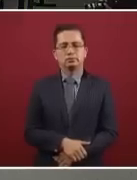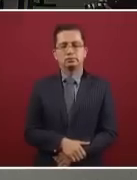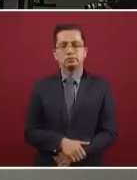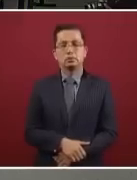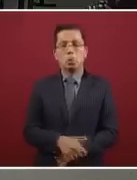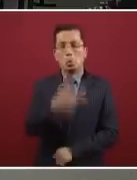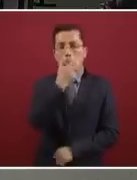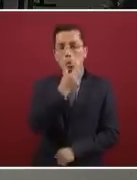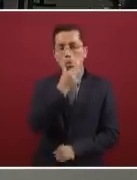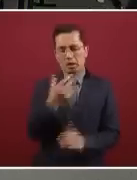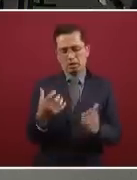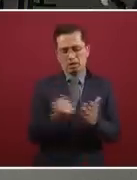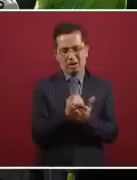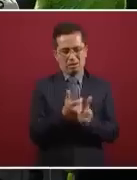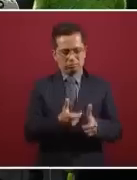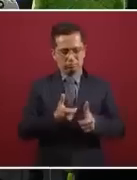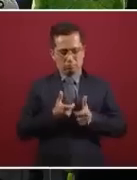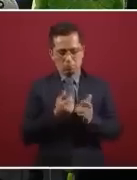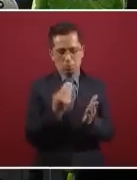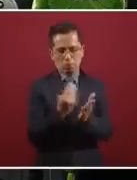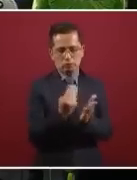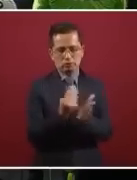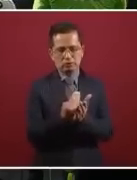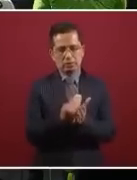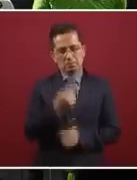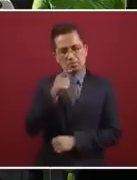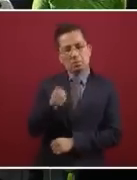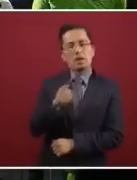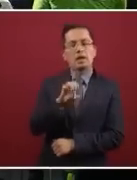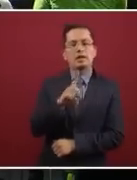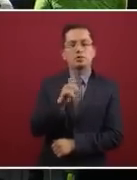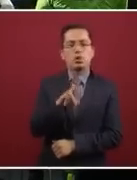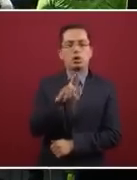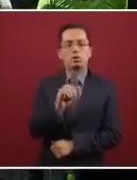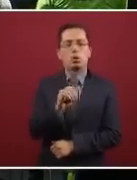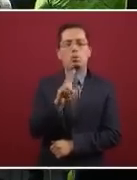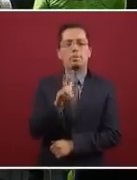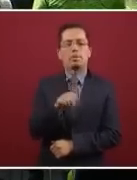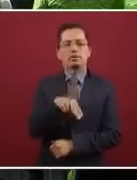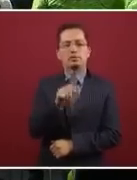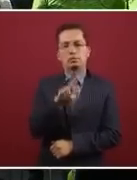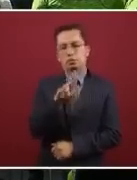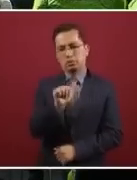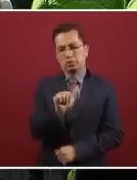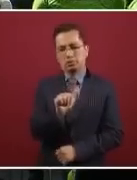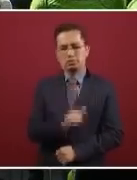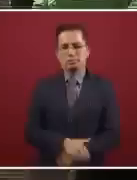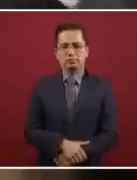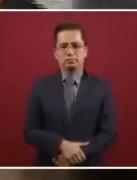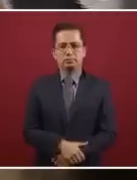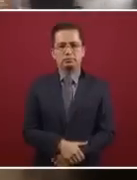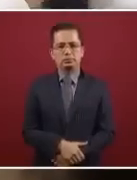El medallista de bronce en la disciplina de bocia, Eduardo Ventura Flores.